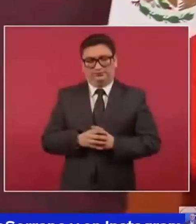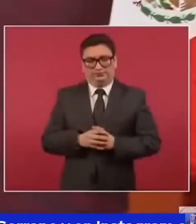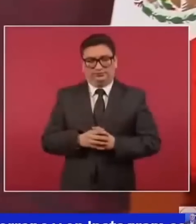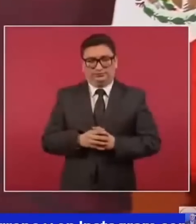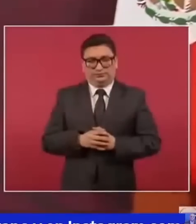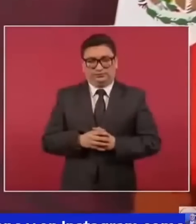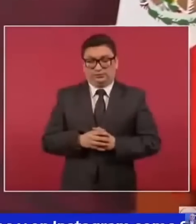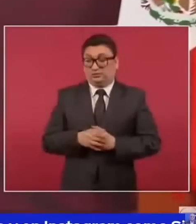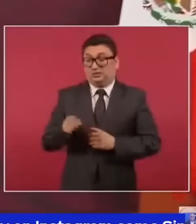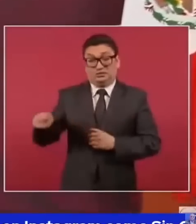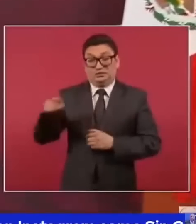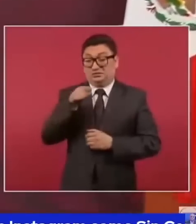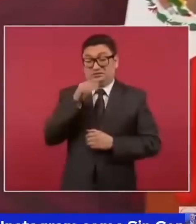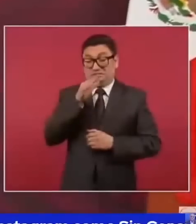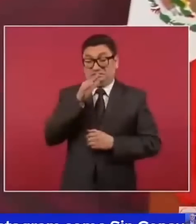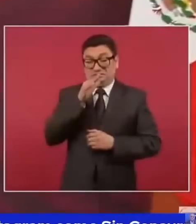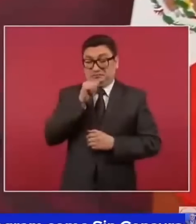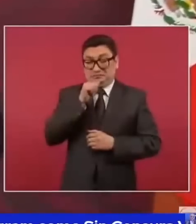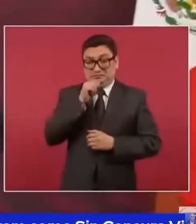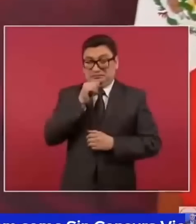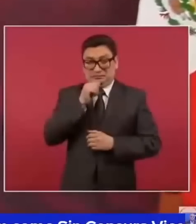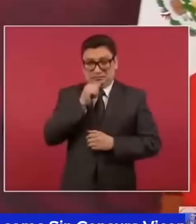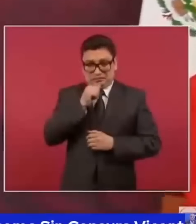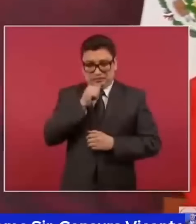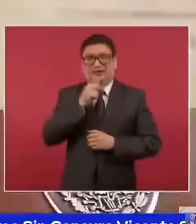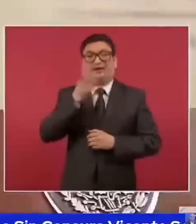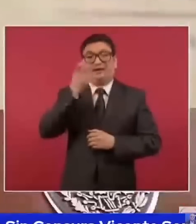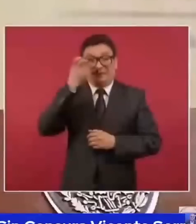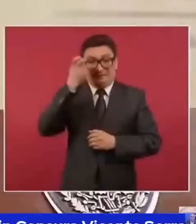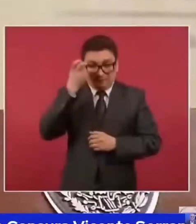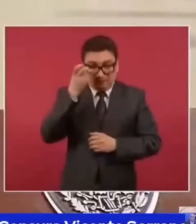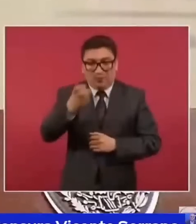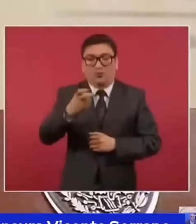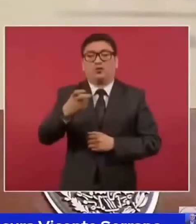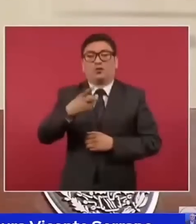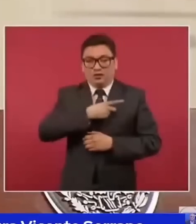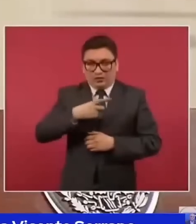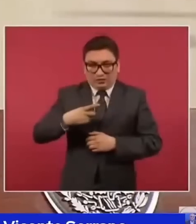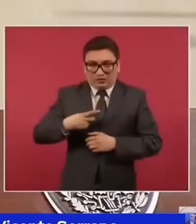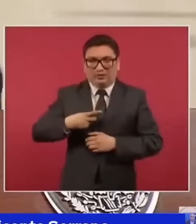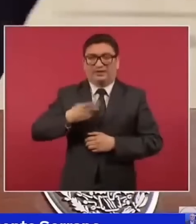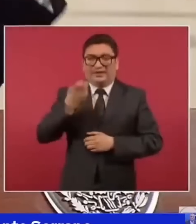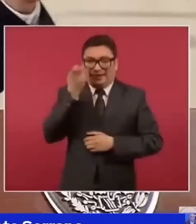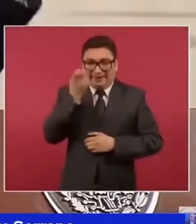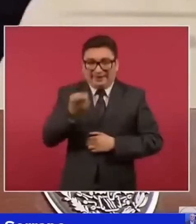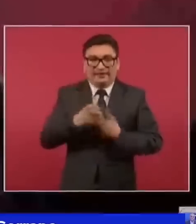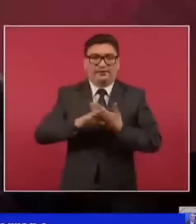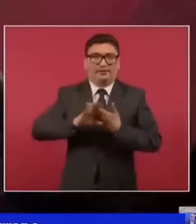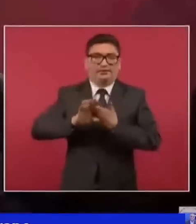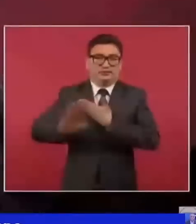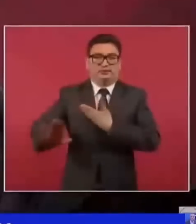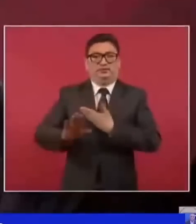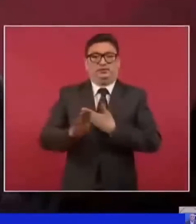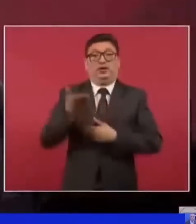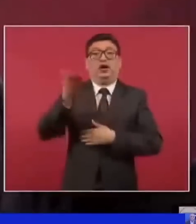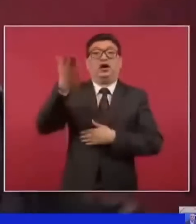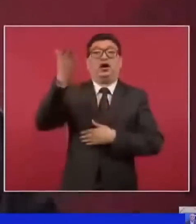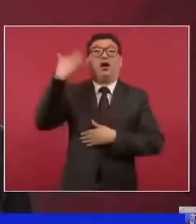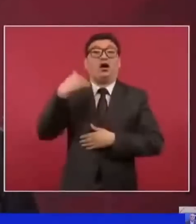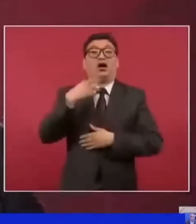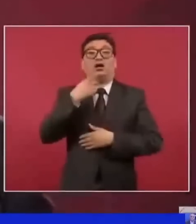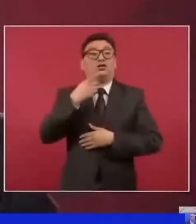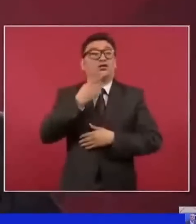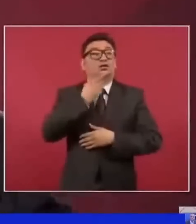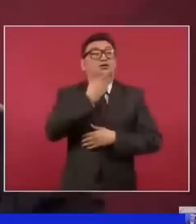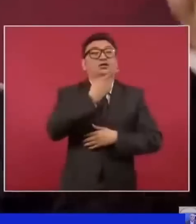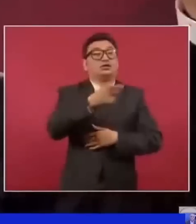y no pudieron. Y eso es lo que hay que evitar. El que antes algunos no decían,